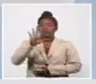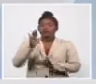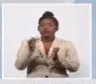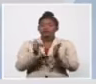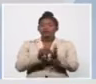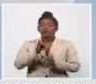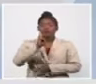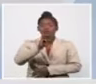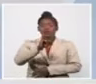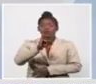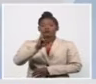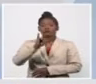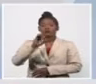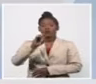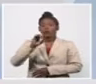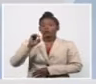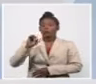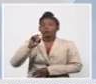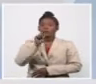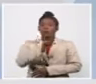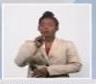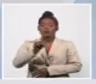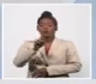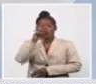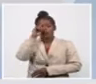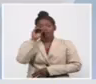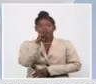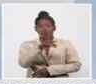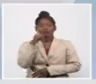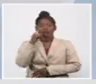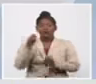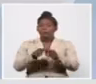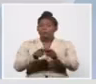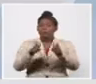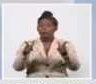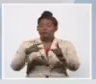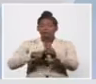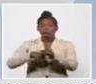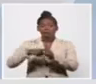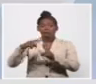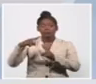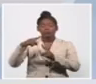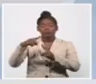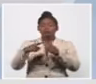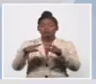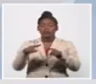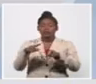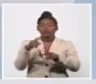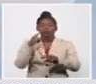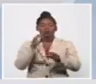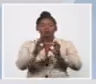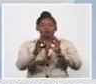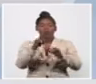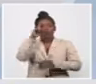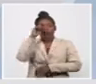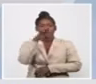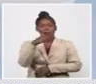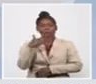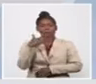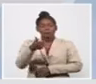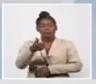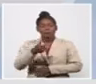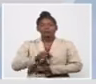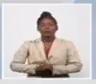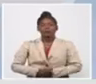activos, una cifra muy elevada y muy en correspondencia con lo elevado de los casos que se han